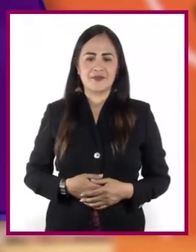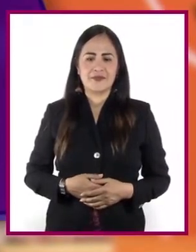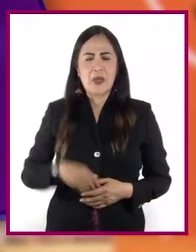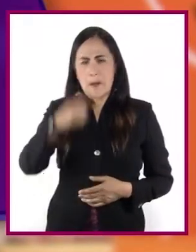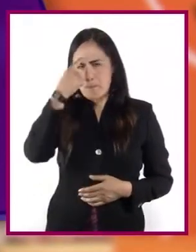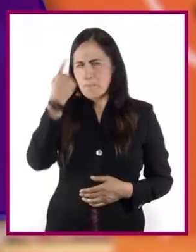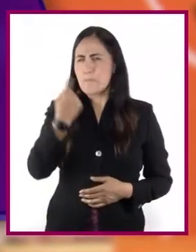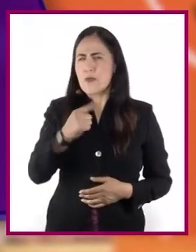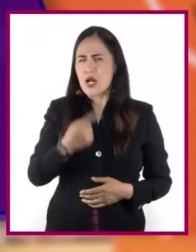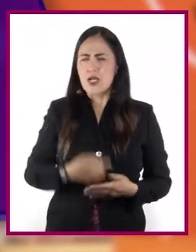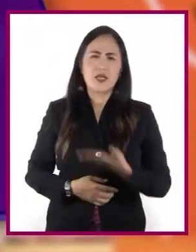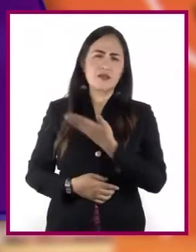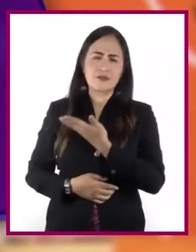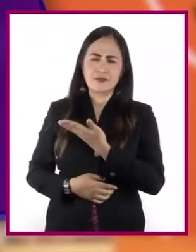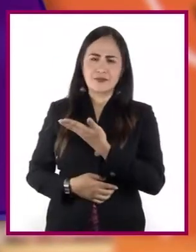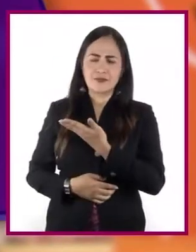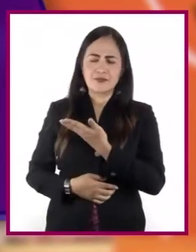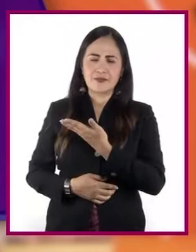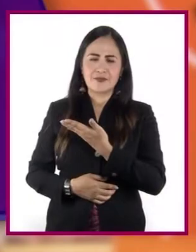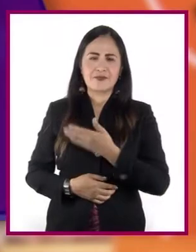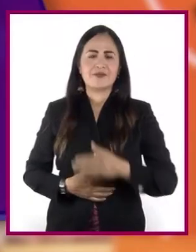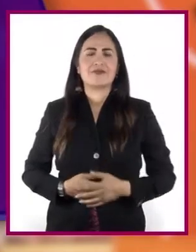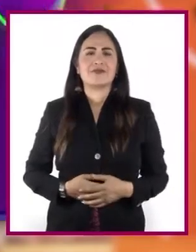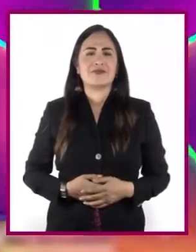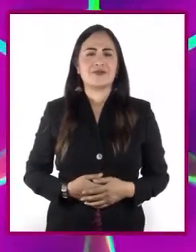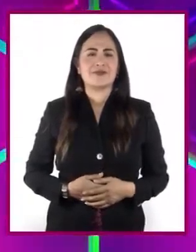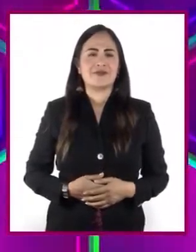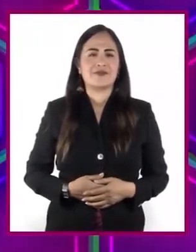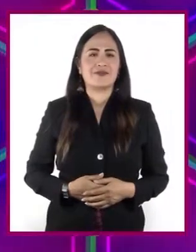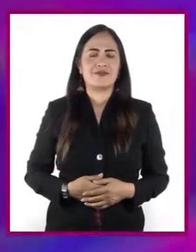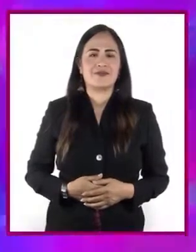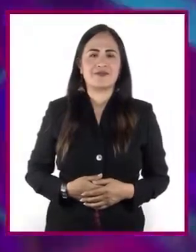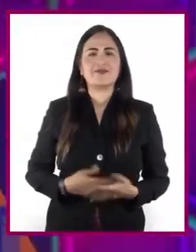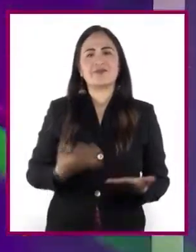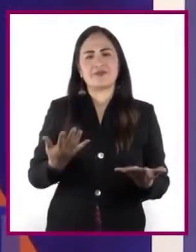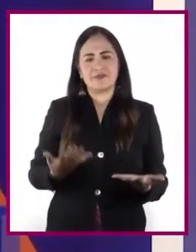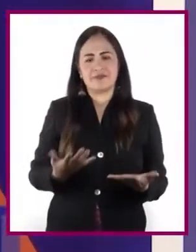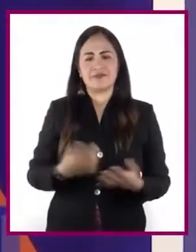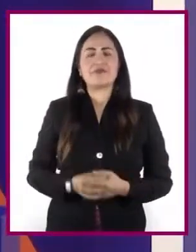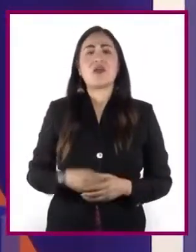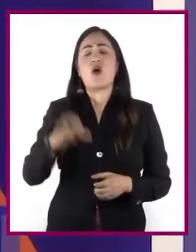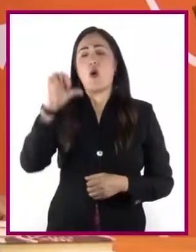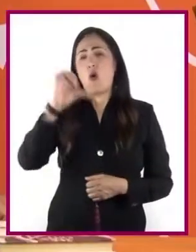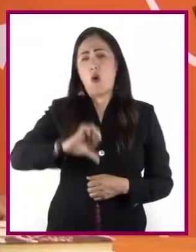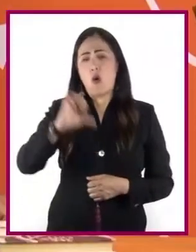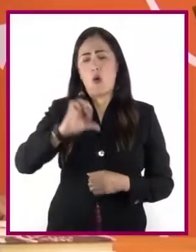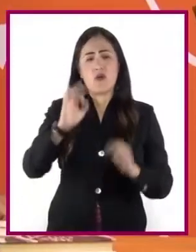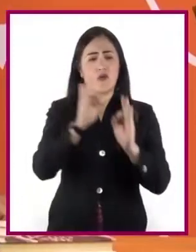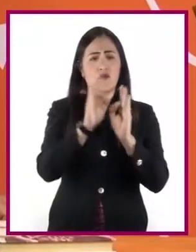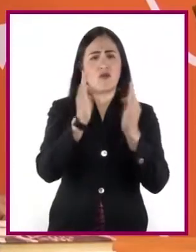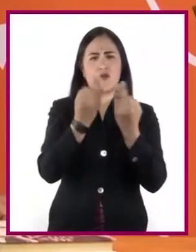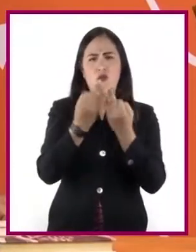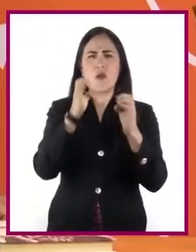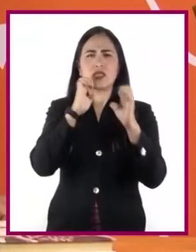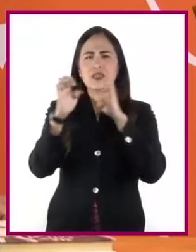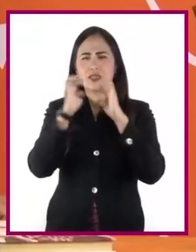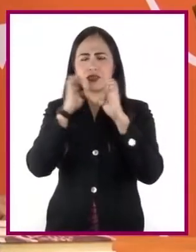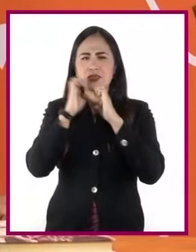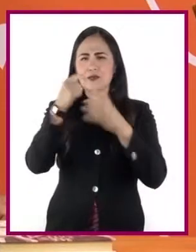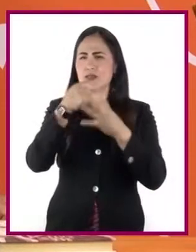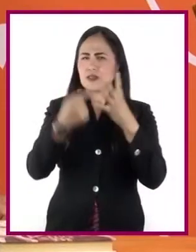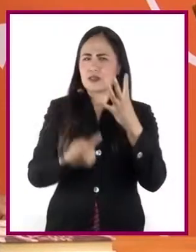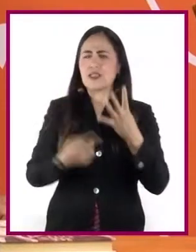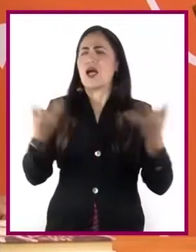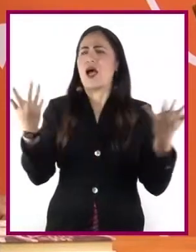el propósito de preparar textos con entrevista. Es decir, veremos los modelos de entrevistas que pueden